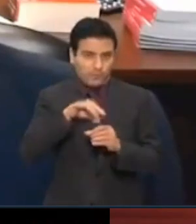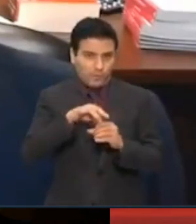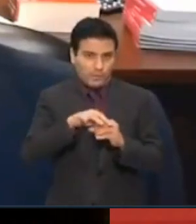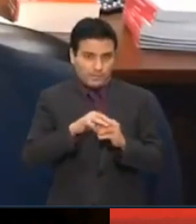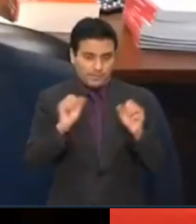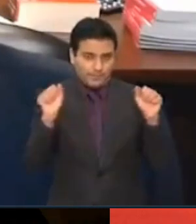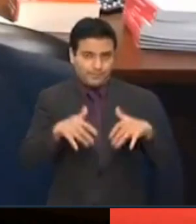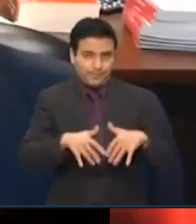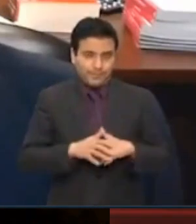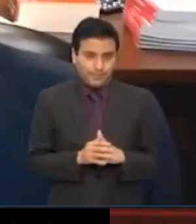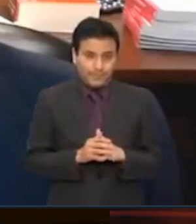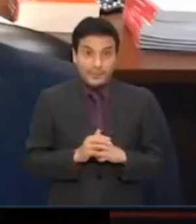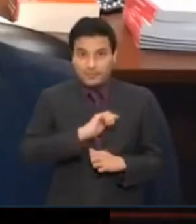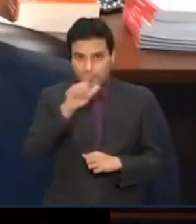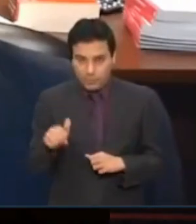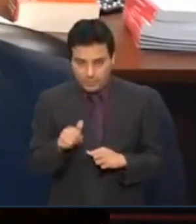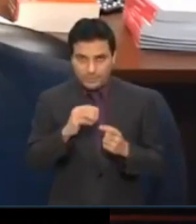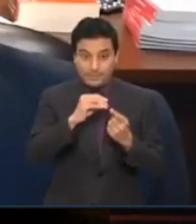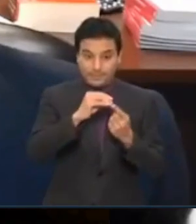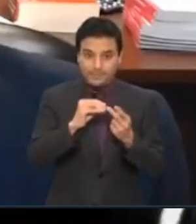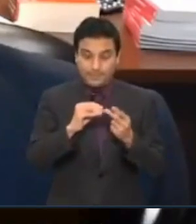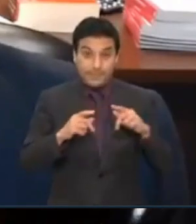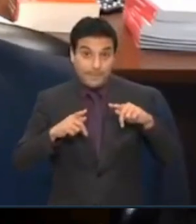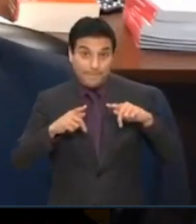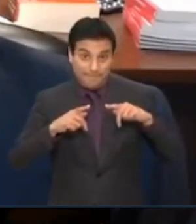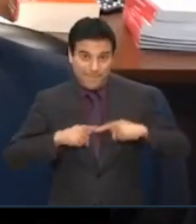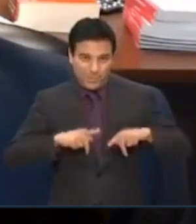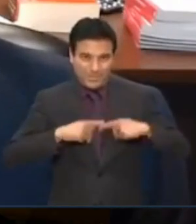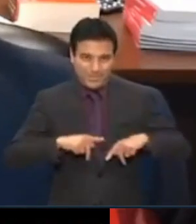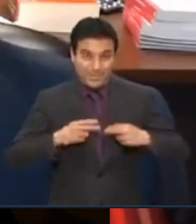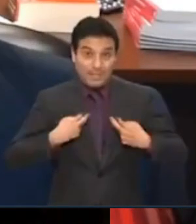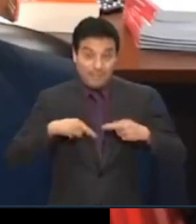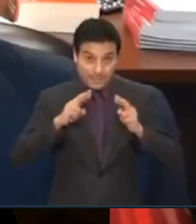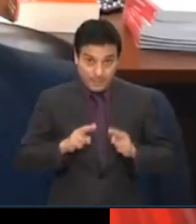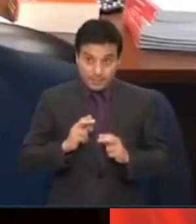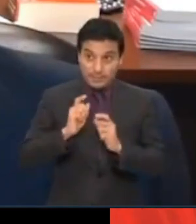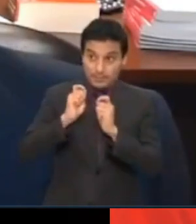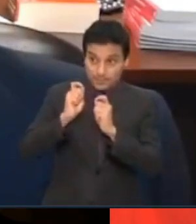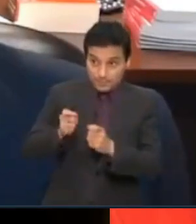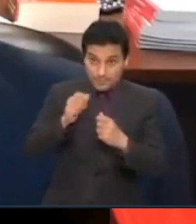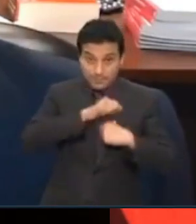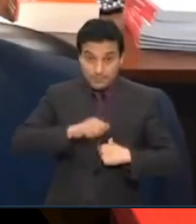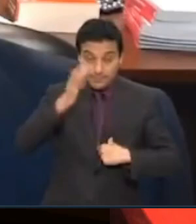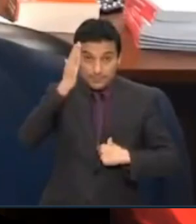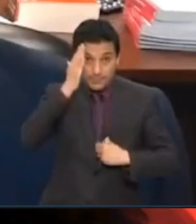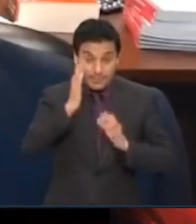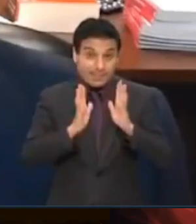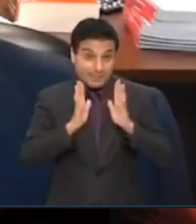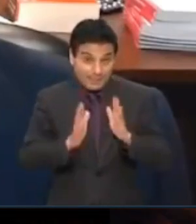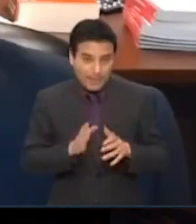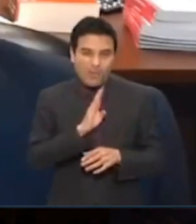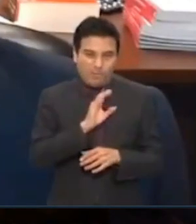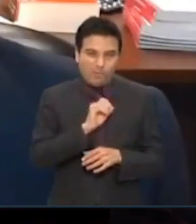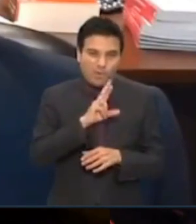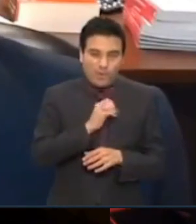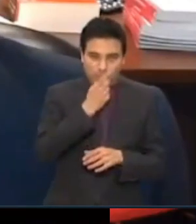Y después, en un segundo momento, estas personas, luego de ser elegidas, cumplen, de nuevo según Bovero,